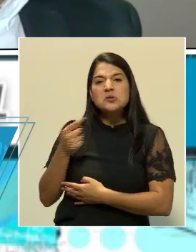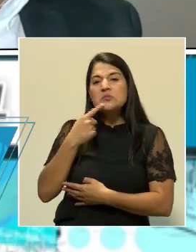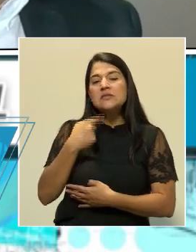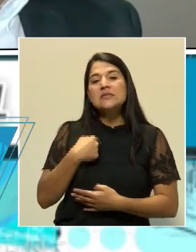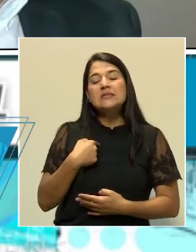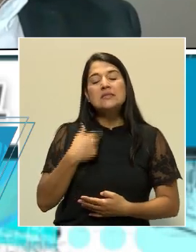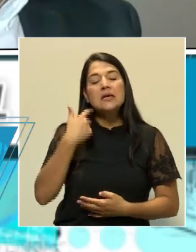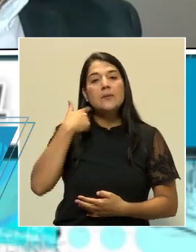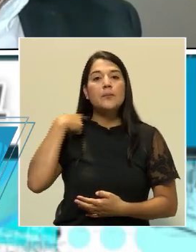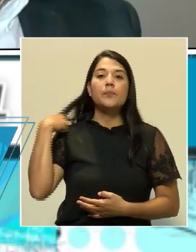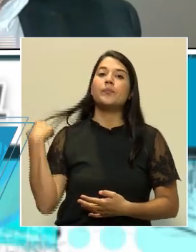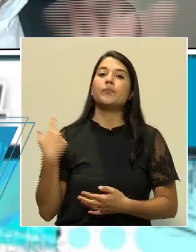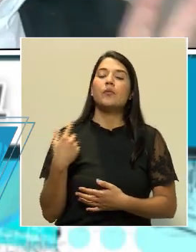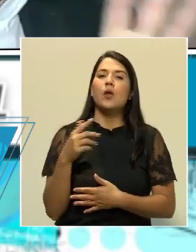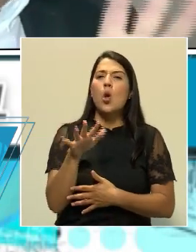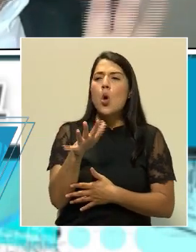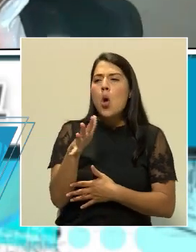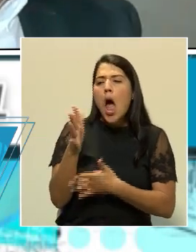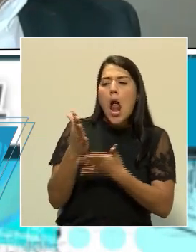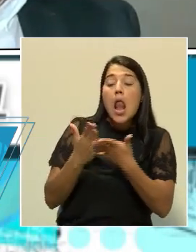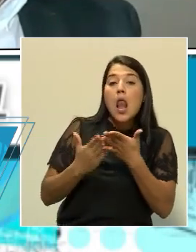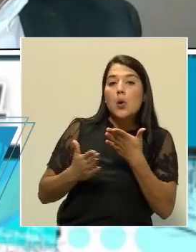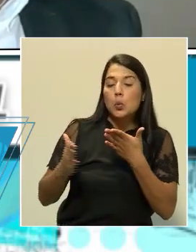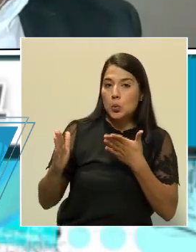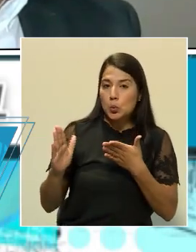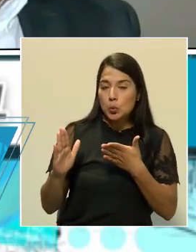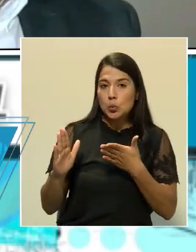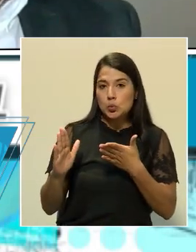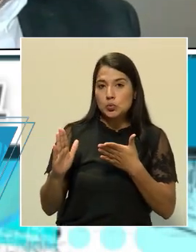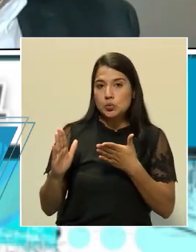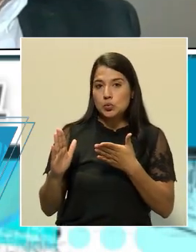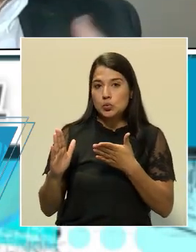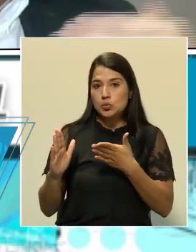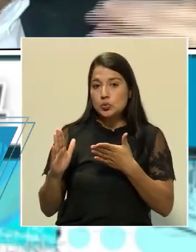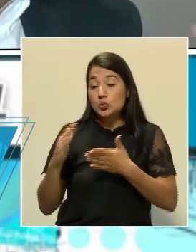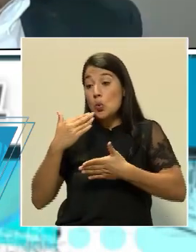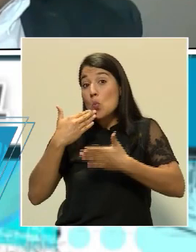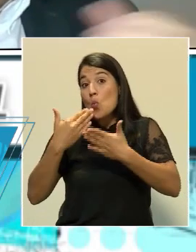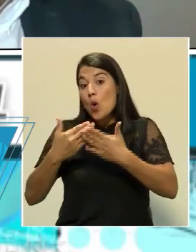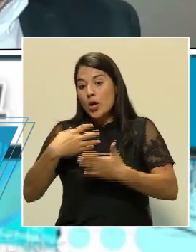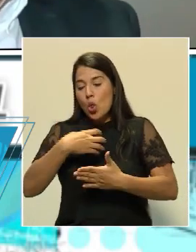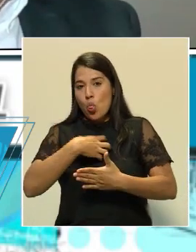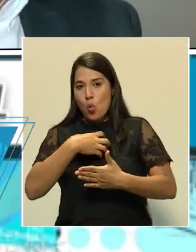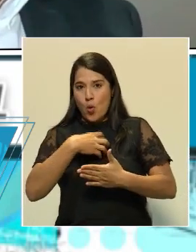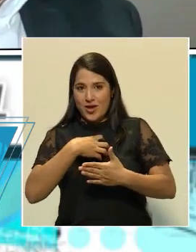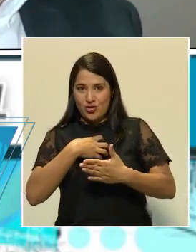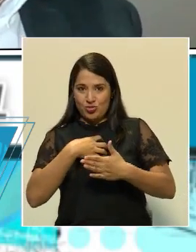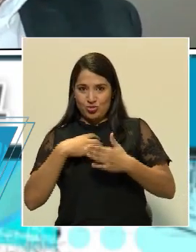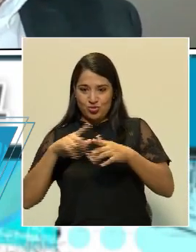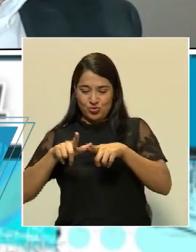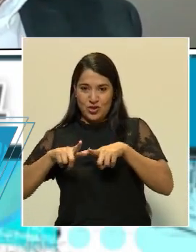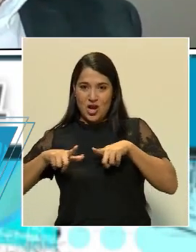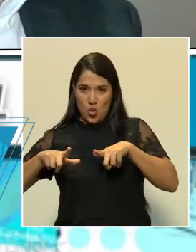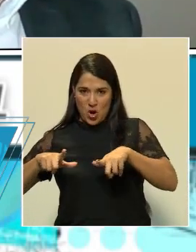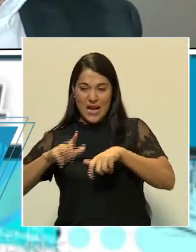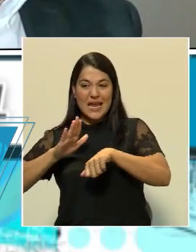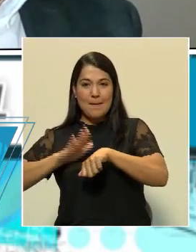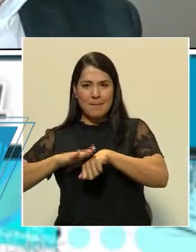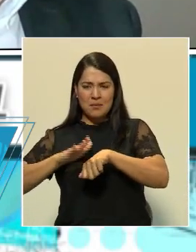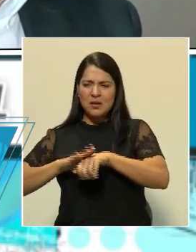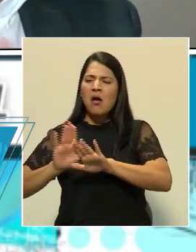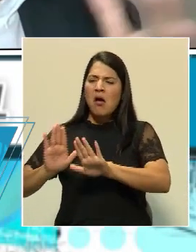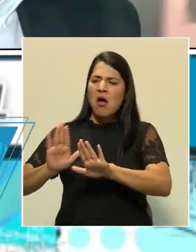son unos cuantos buenos dueños de locales que